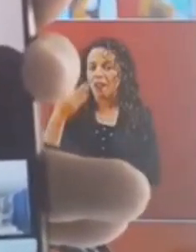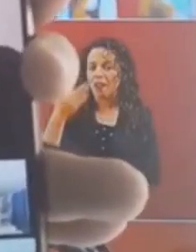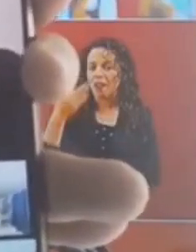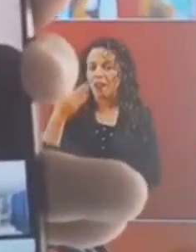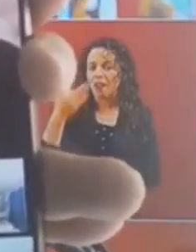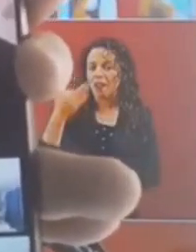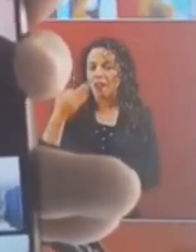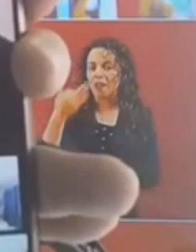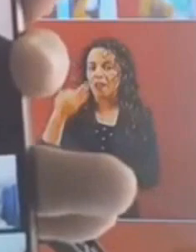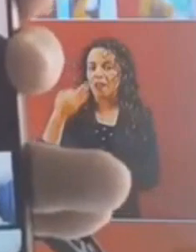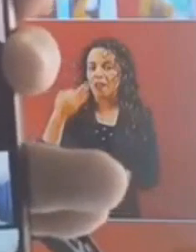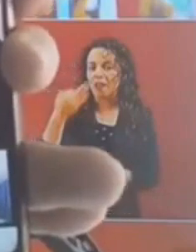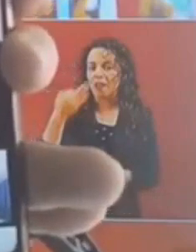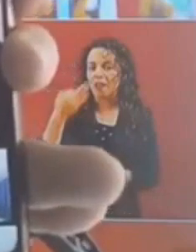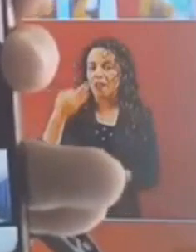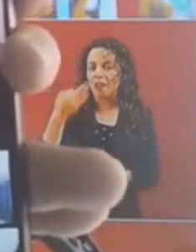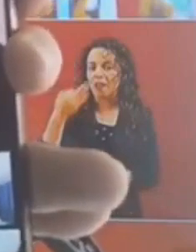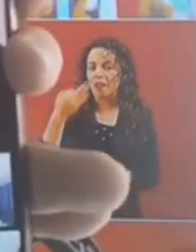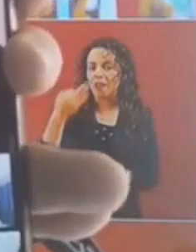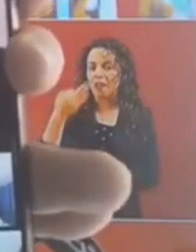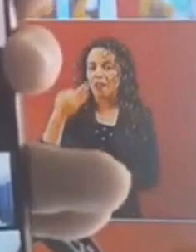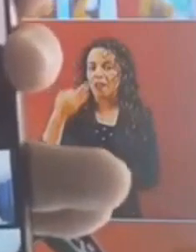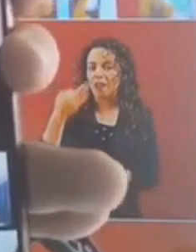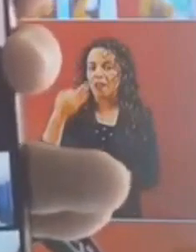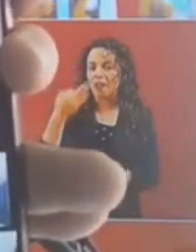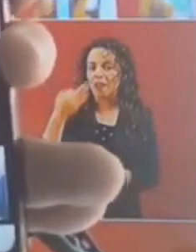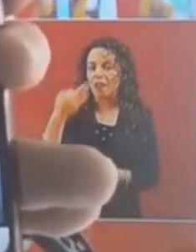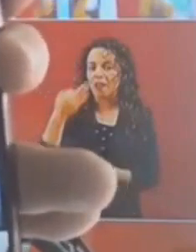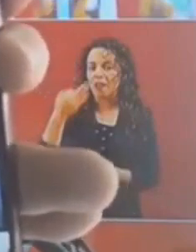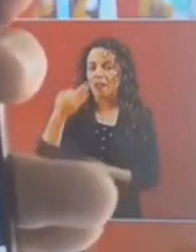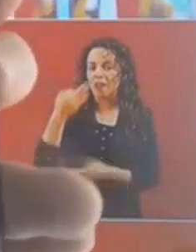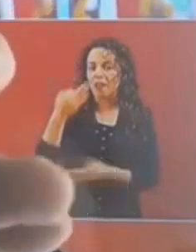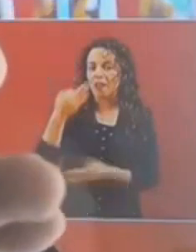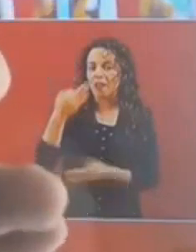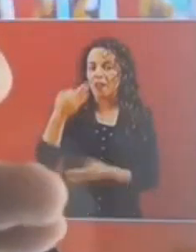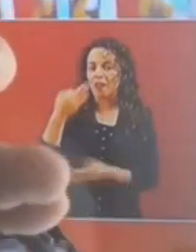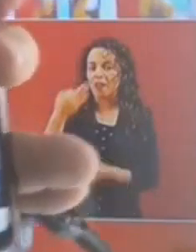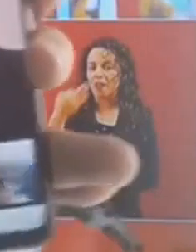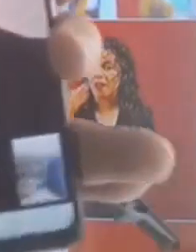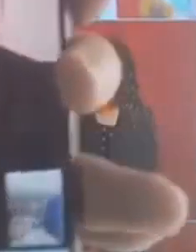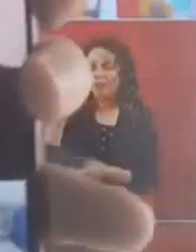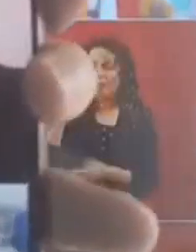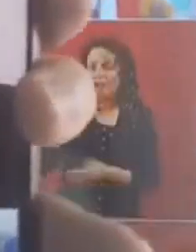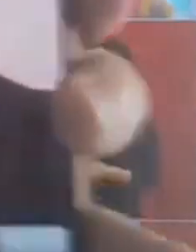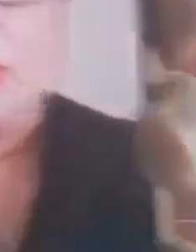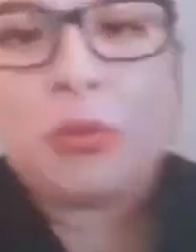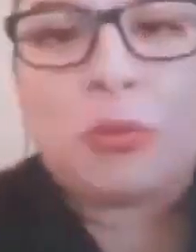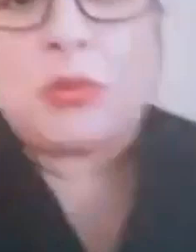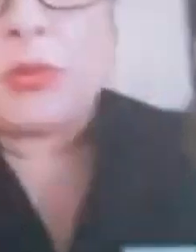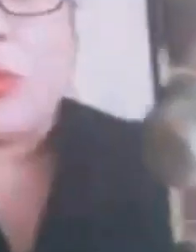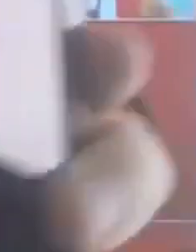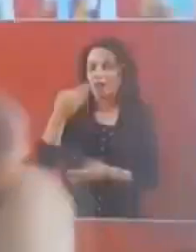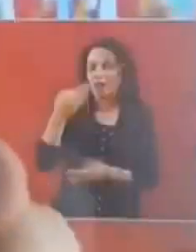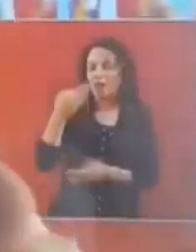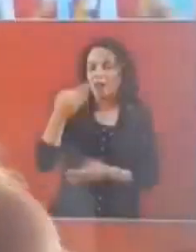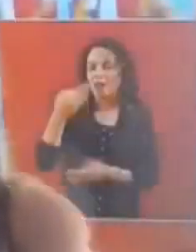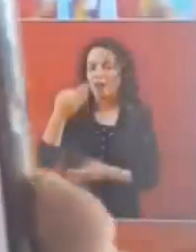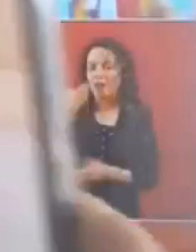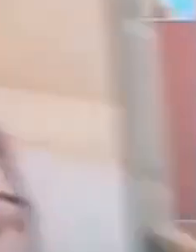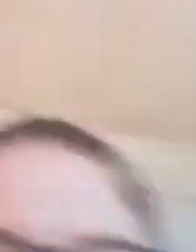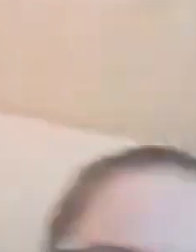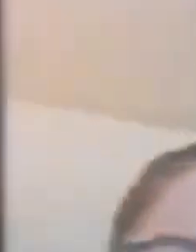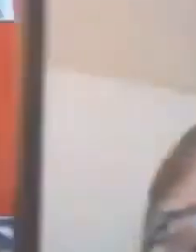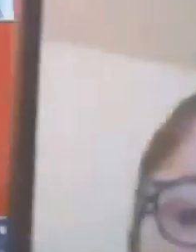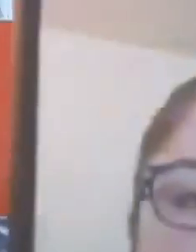a los que estaban, y metió a la gente que estaba de su lado, pues de alguna manera el Poder Judicial